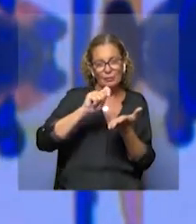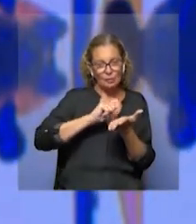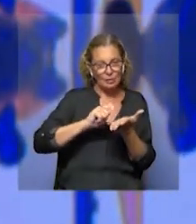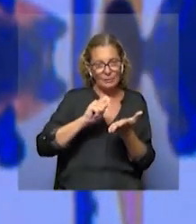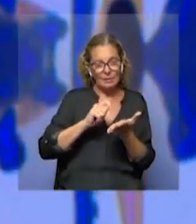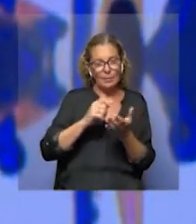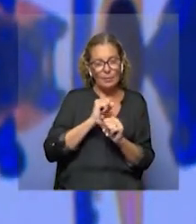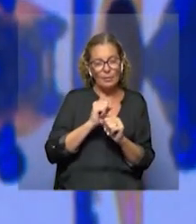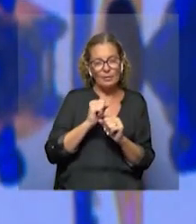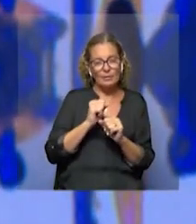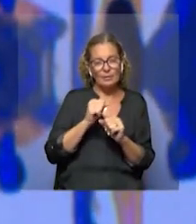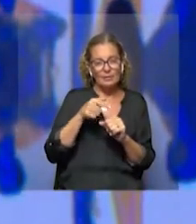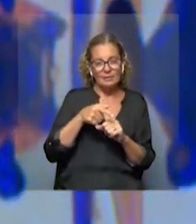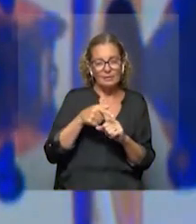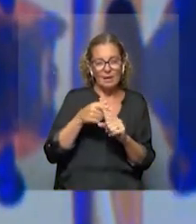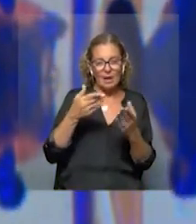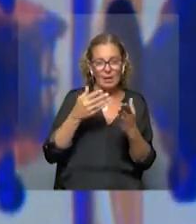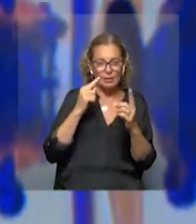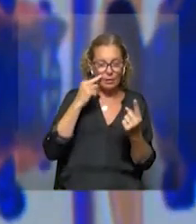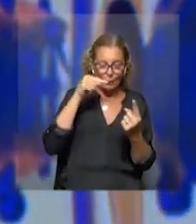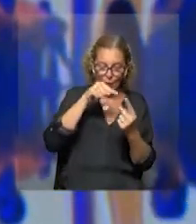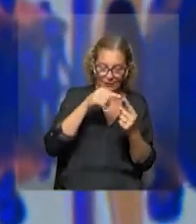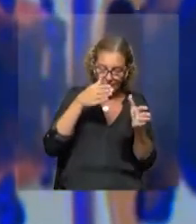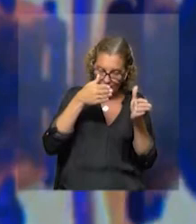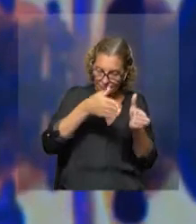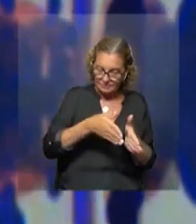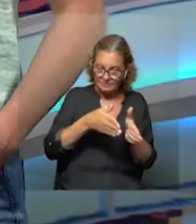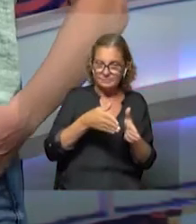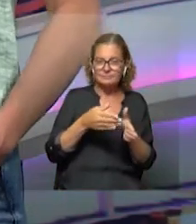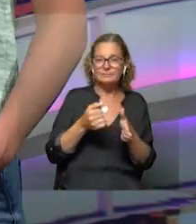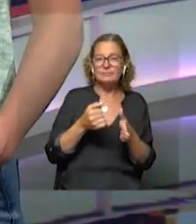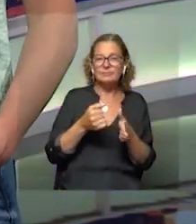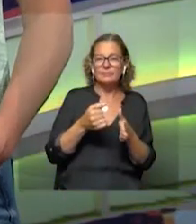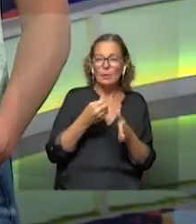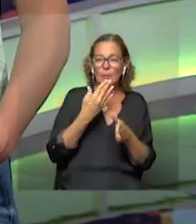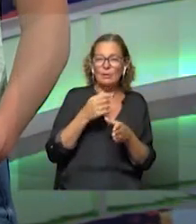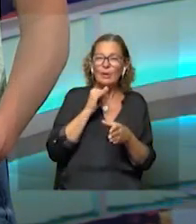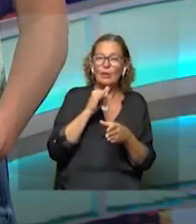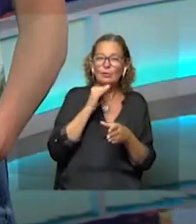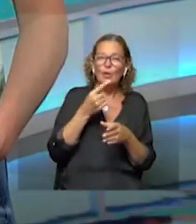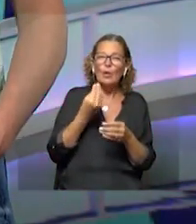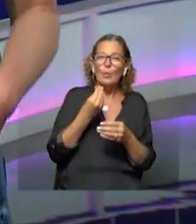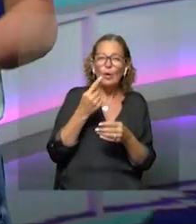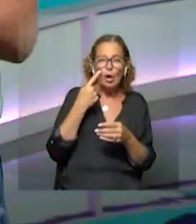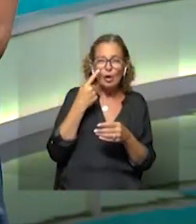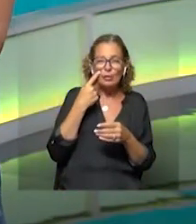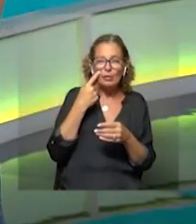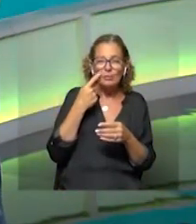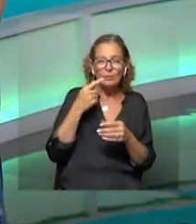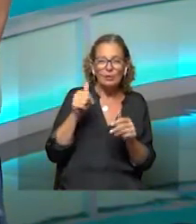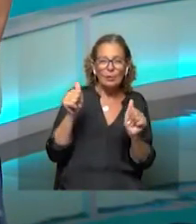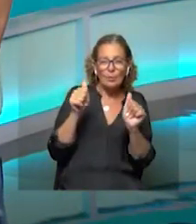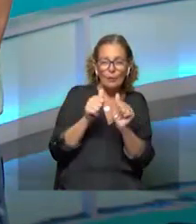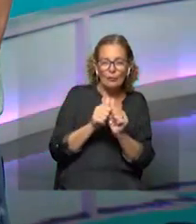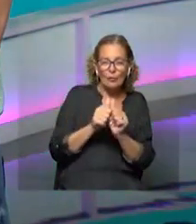a decir Bueno quiero dedicarle a esto o sea ahora quiero enfocarme en esto y bueno nos están contando cómo se conocieron vos formas parte